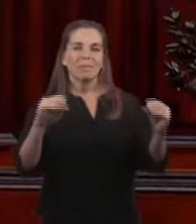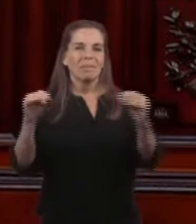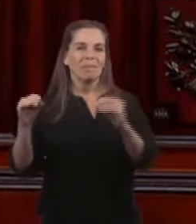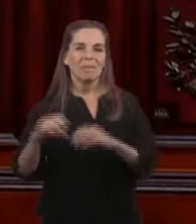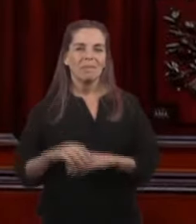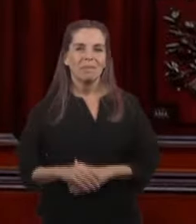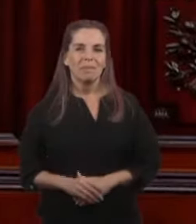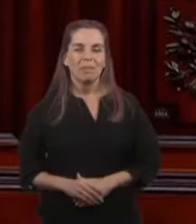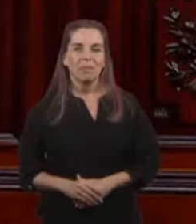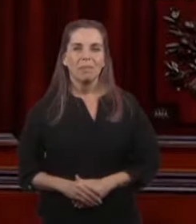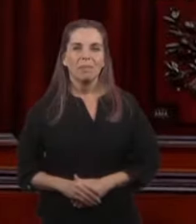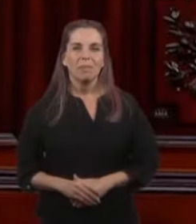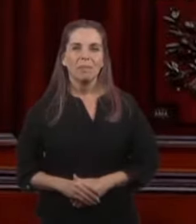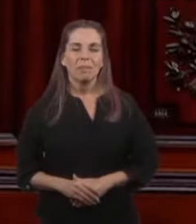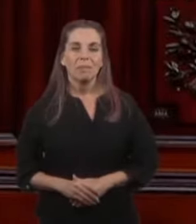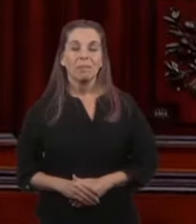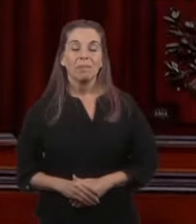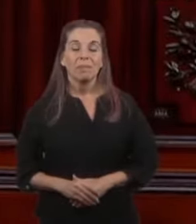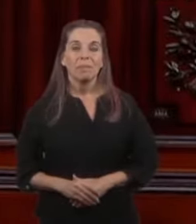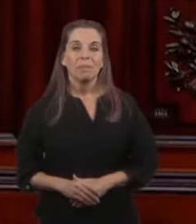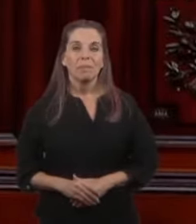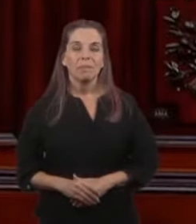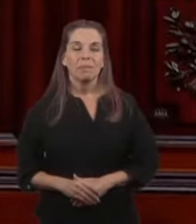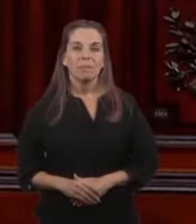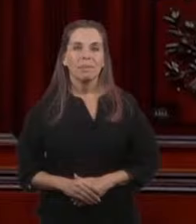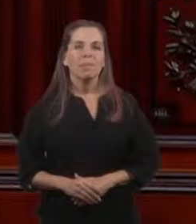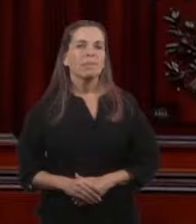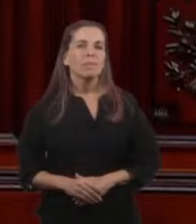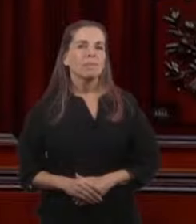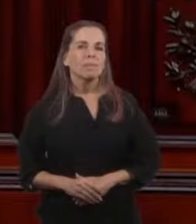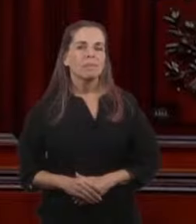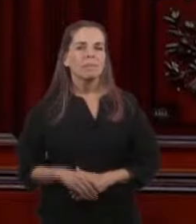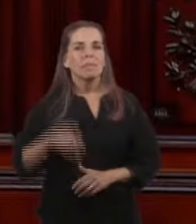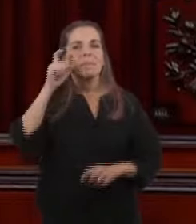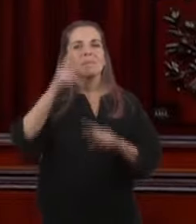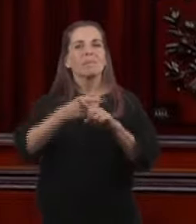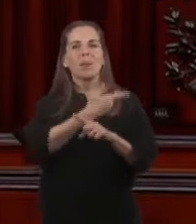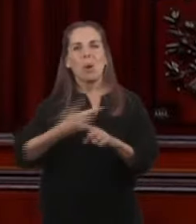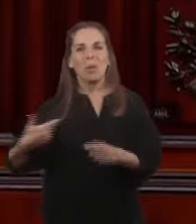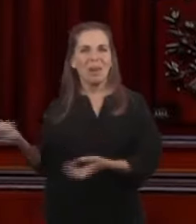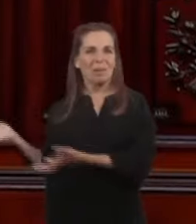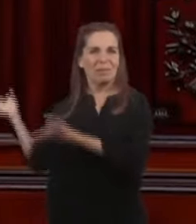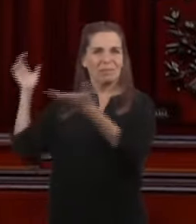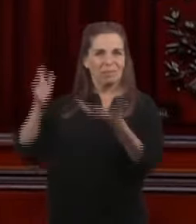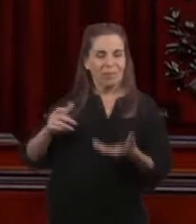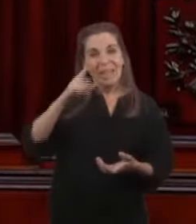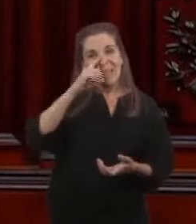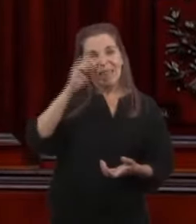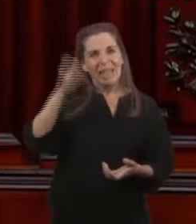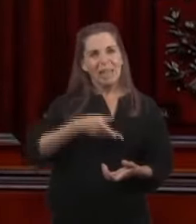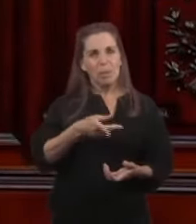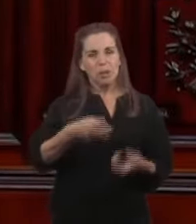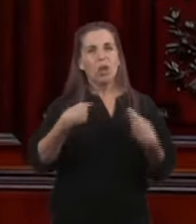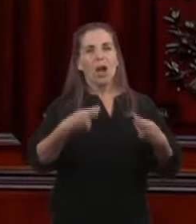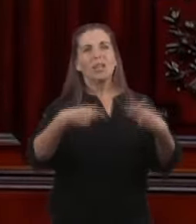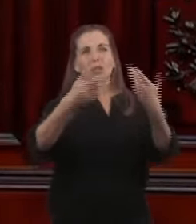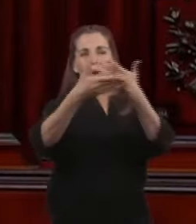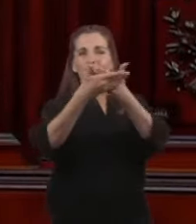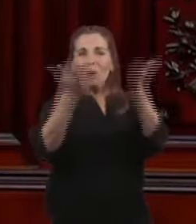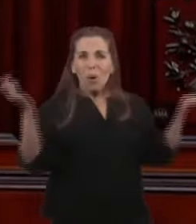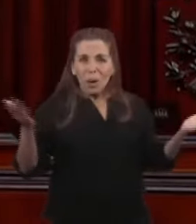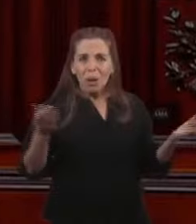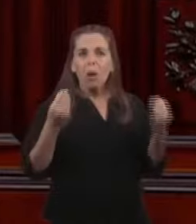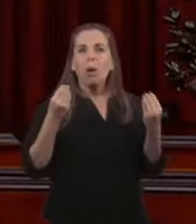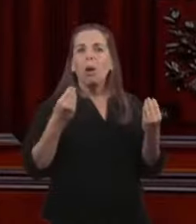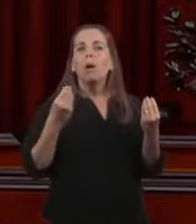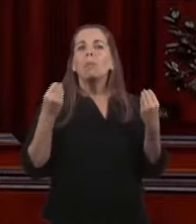la y lo peor de todo nos dejó un sistema en el que el 70 por del gasto público se va en gastos social